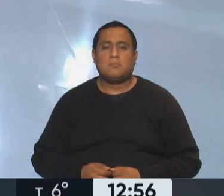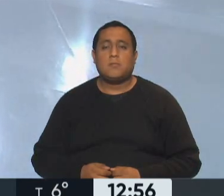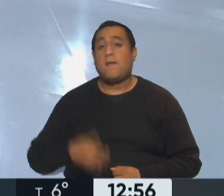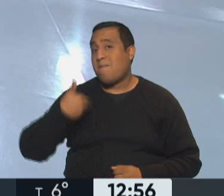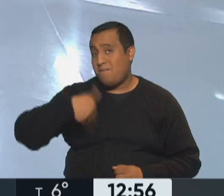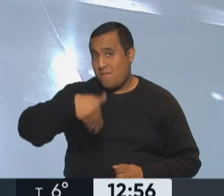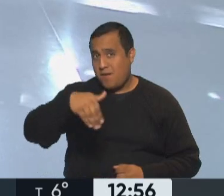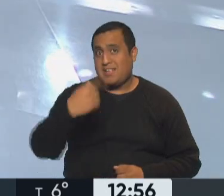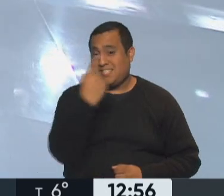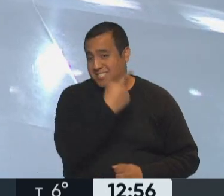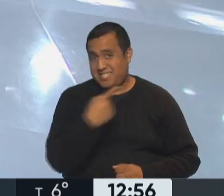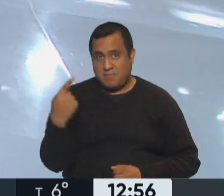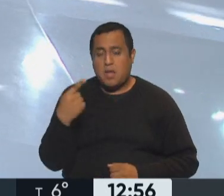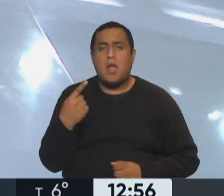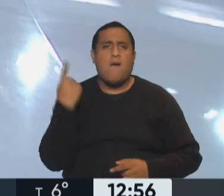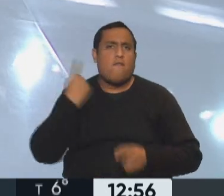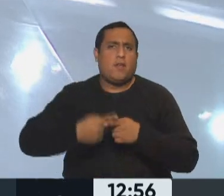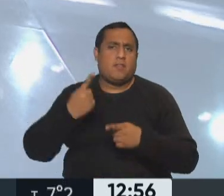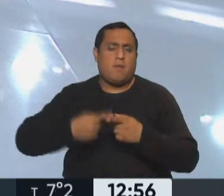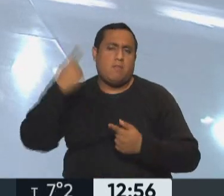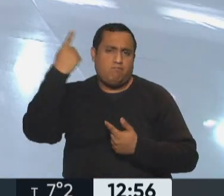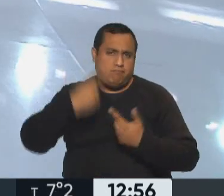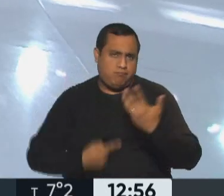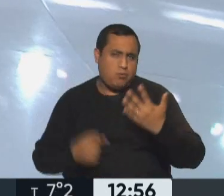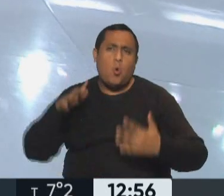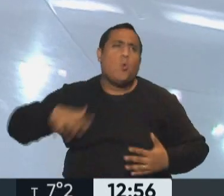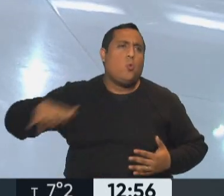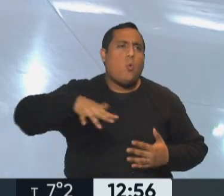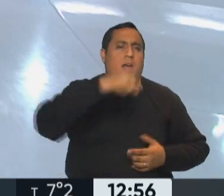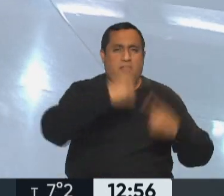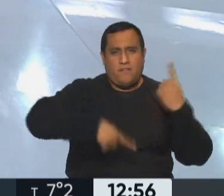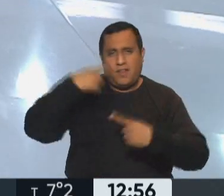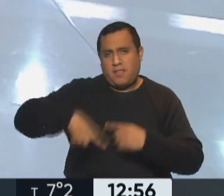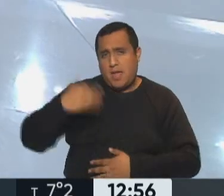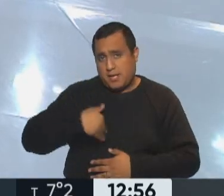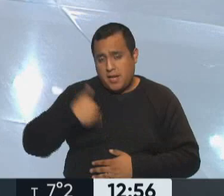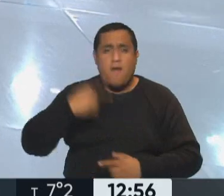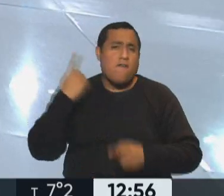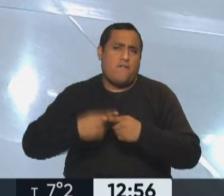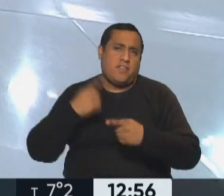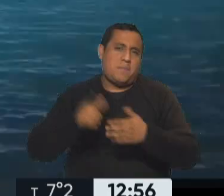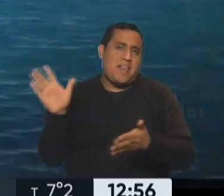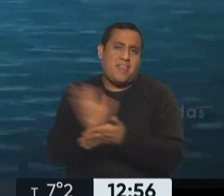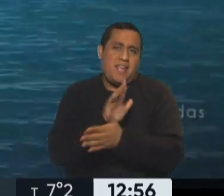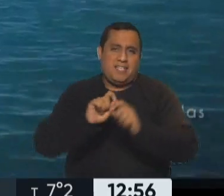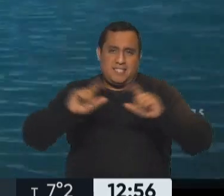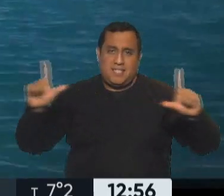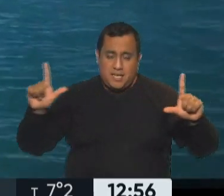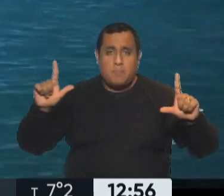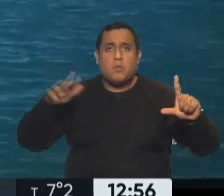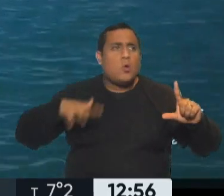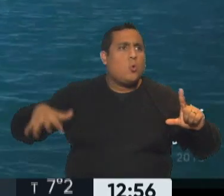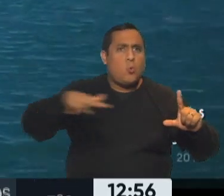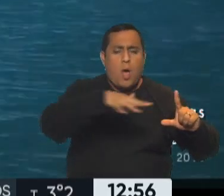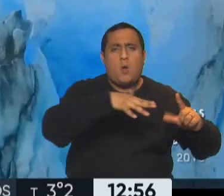se viene una semana con muchos festivales por distintos lugares de la República Argentina. Festivales de cine, me refiero. Grandes lugares